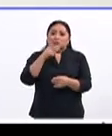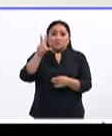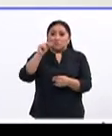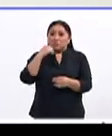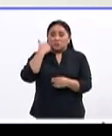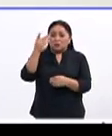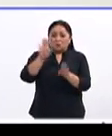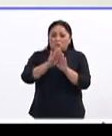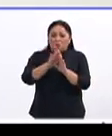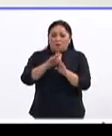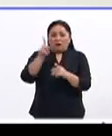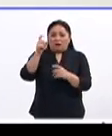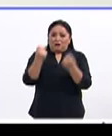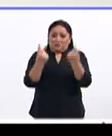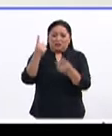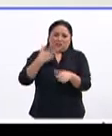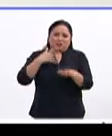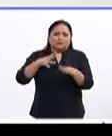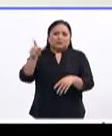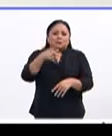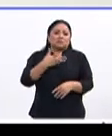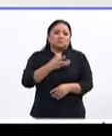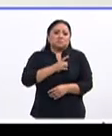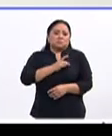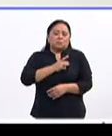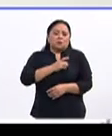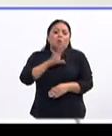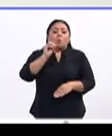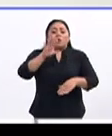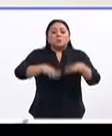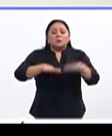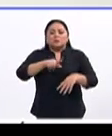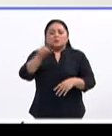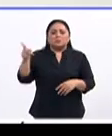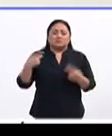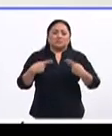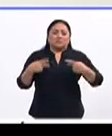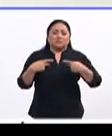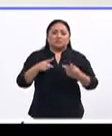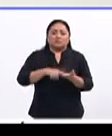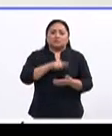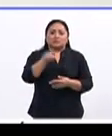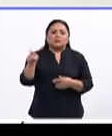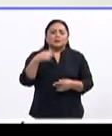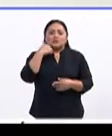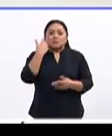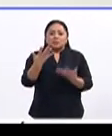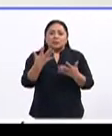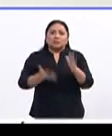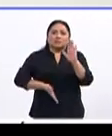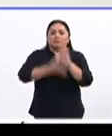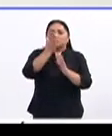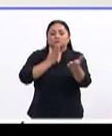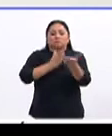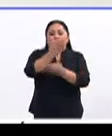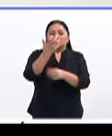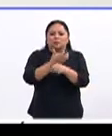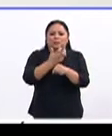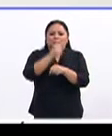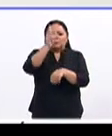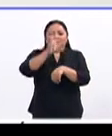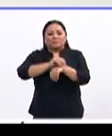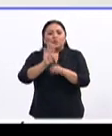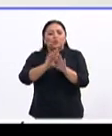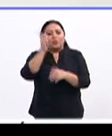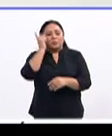quieren presentar, porque algunas veces tienen miedo, o algunas veces ellos quieren ir a Estados Unidos y pedir asilo en